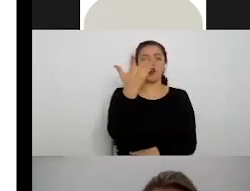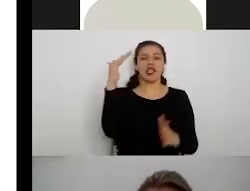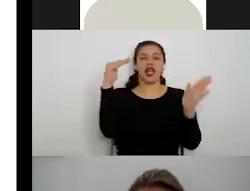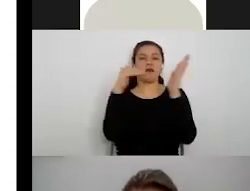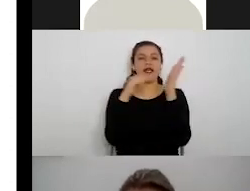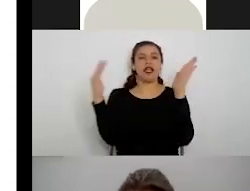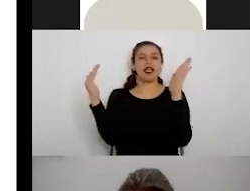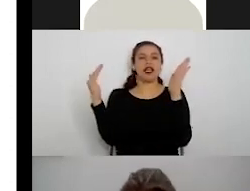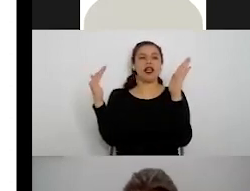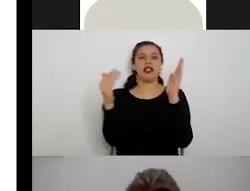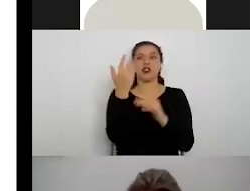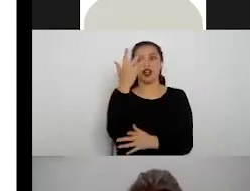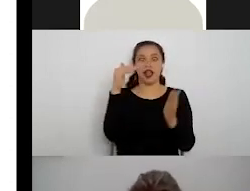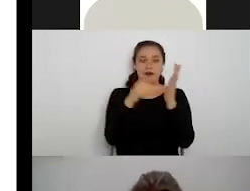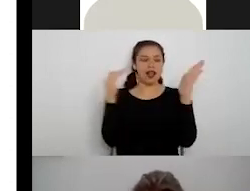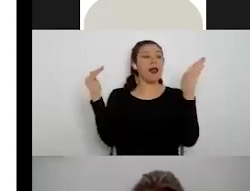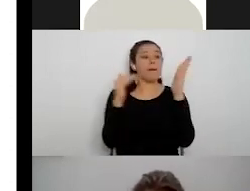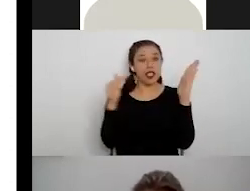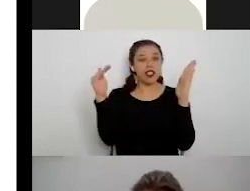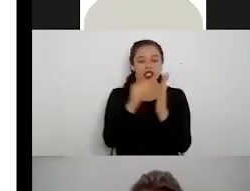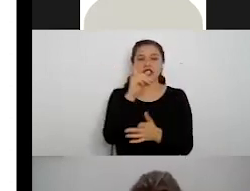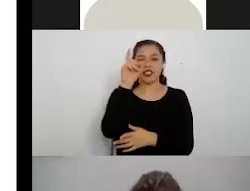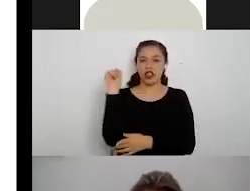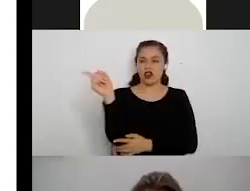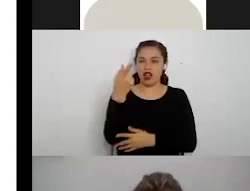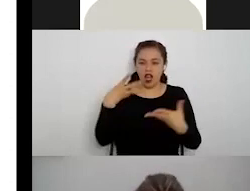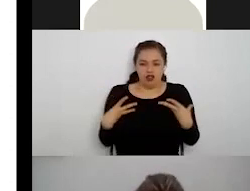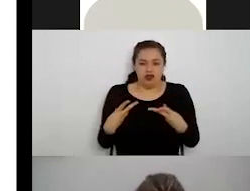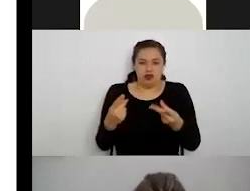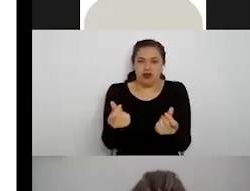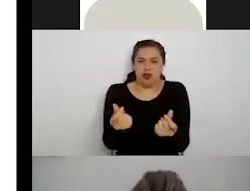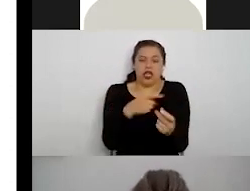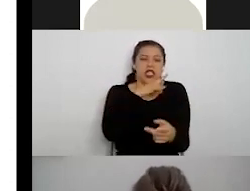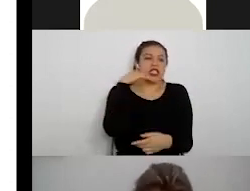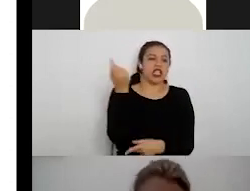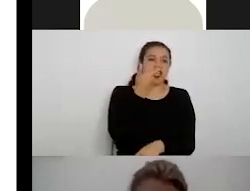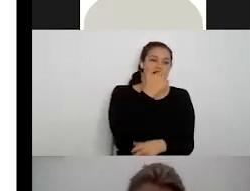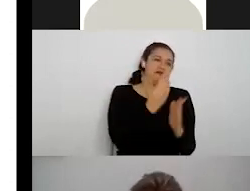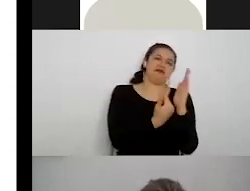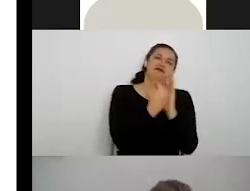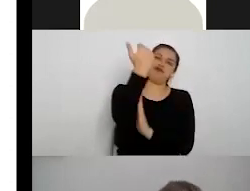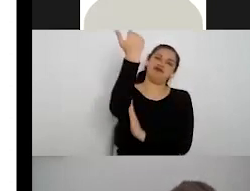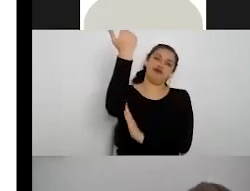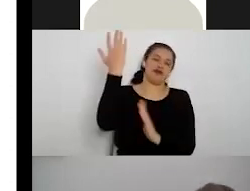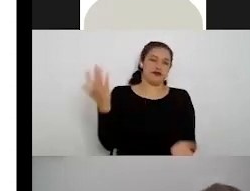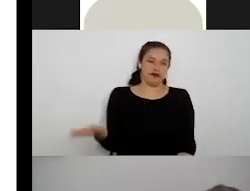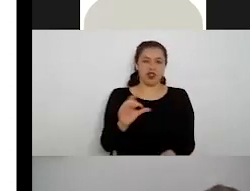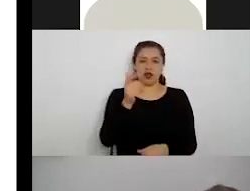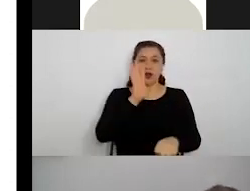que las personas se lo gastaron. Entonces, es como reactivó la demanda. Hay otros países como